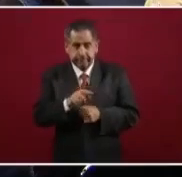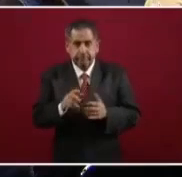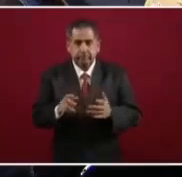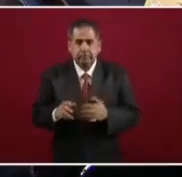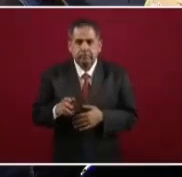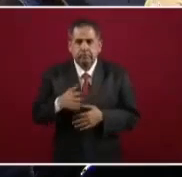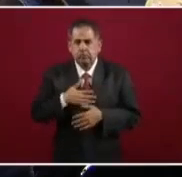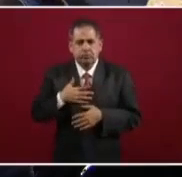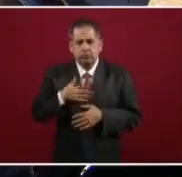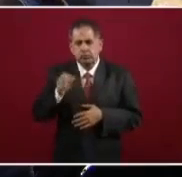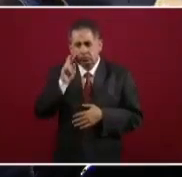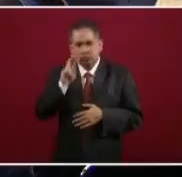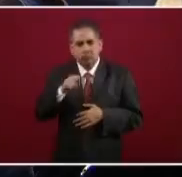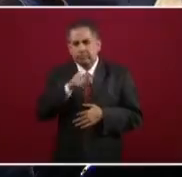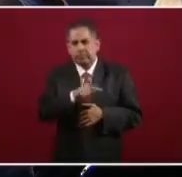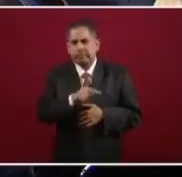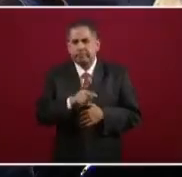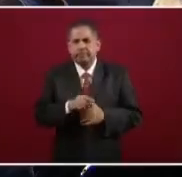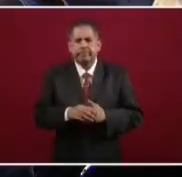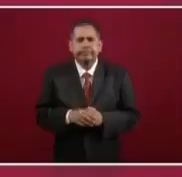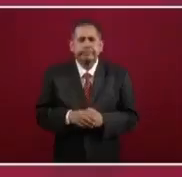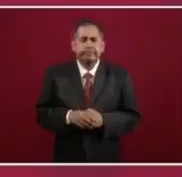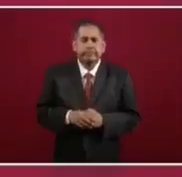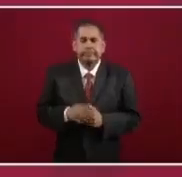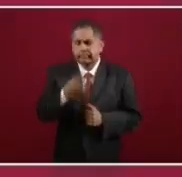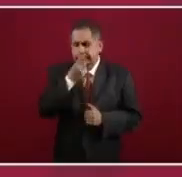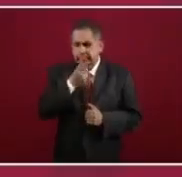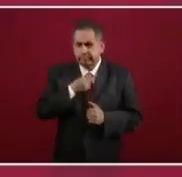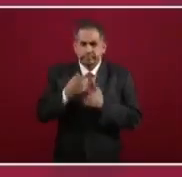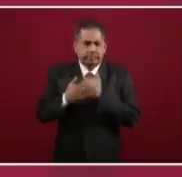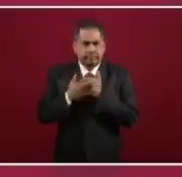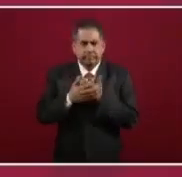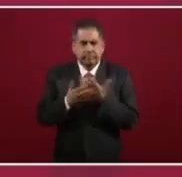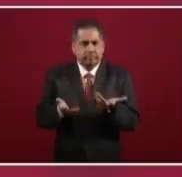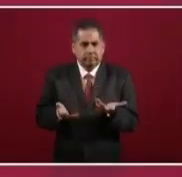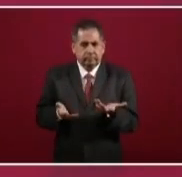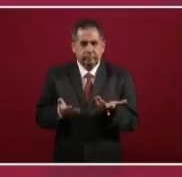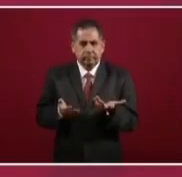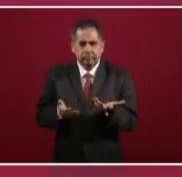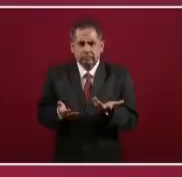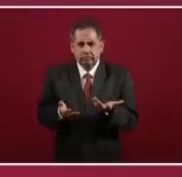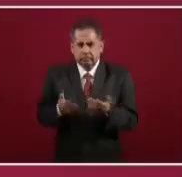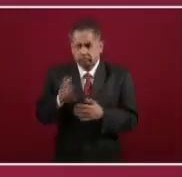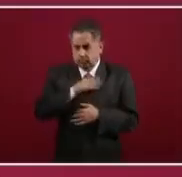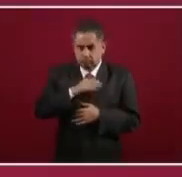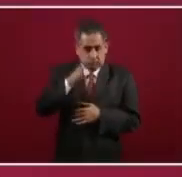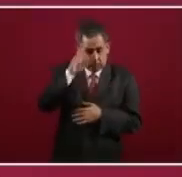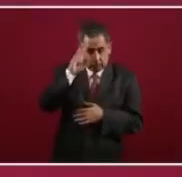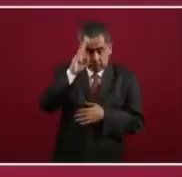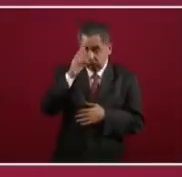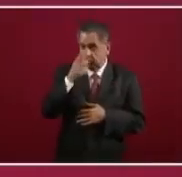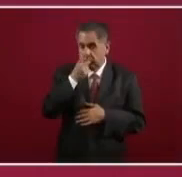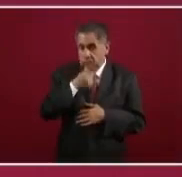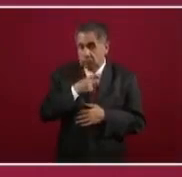yo no la vi me dijeron qué barbaridad